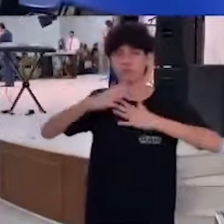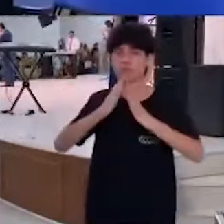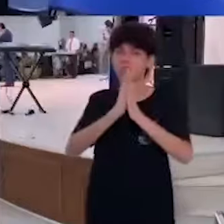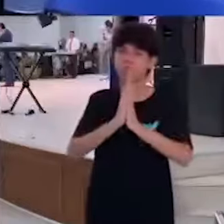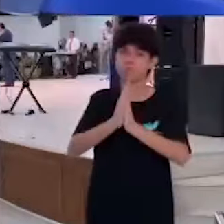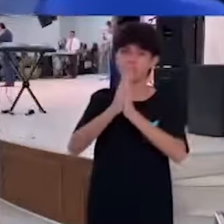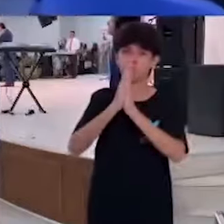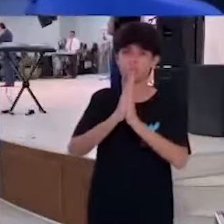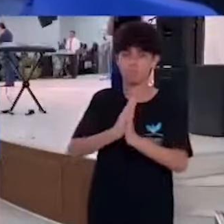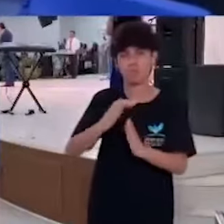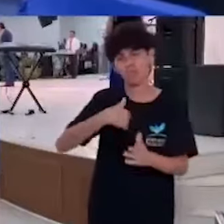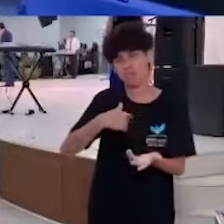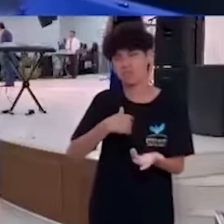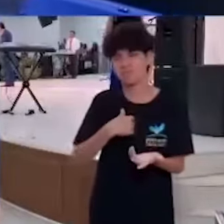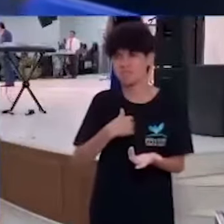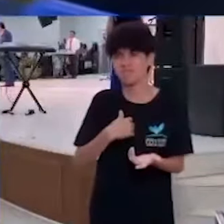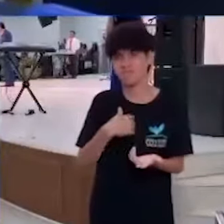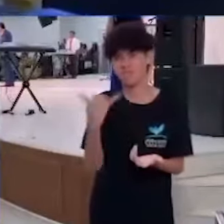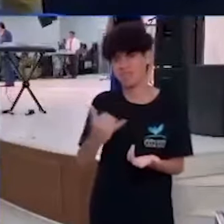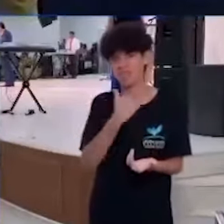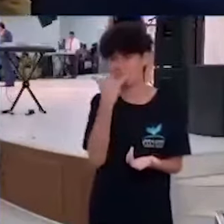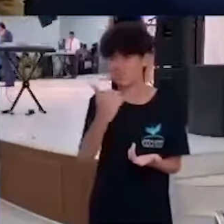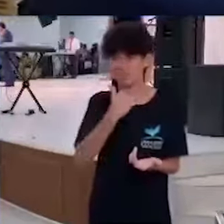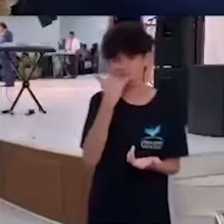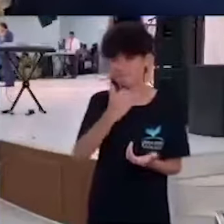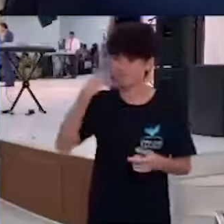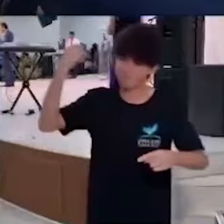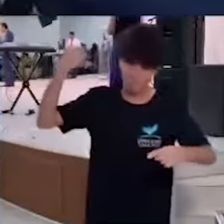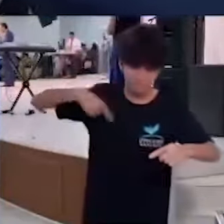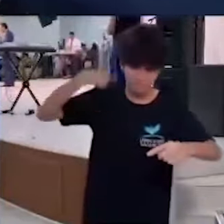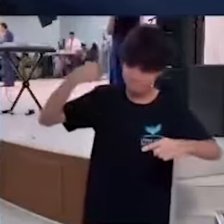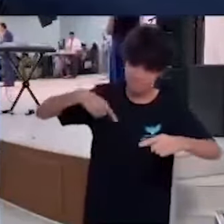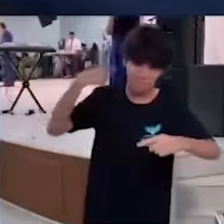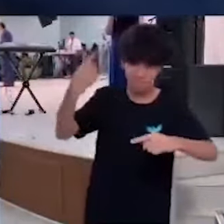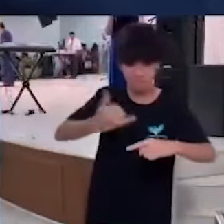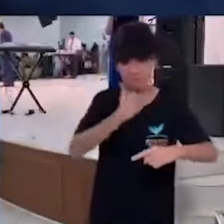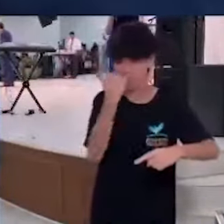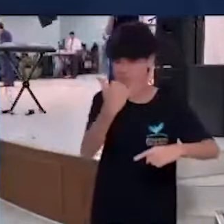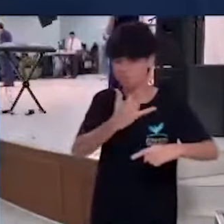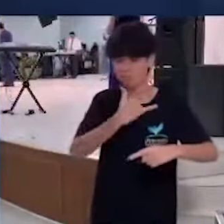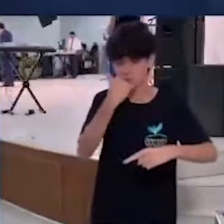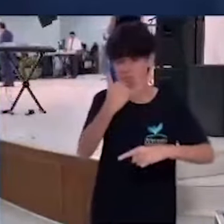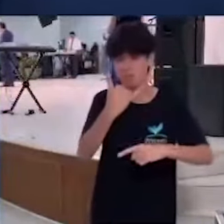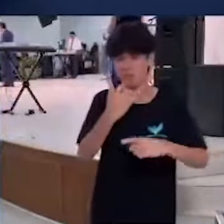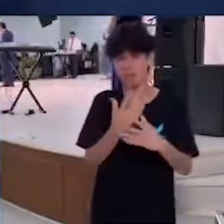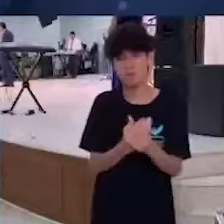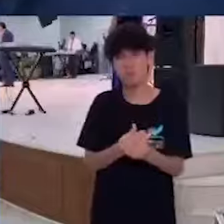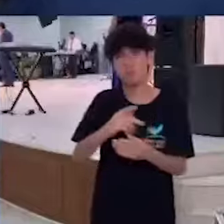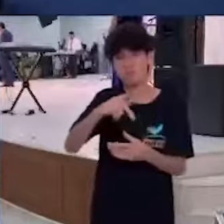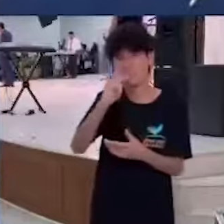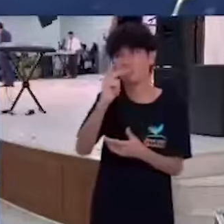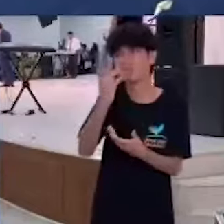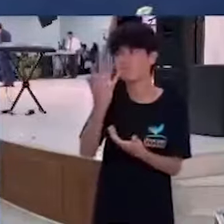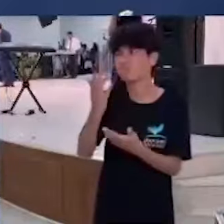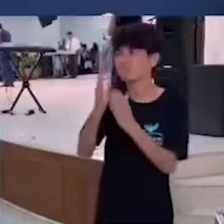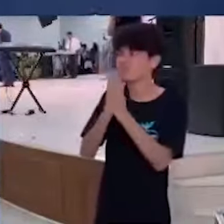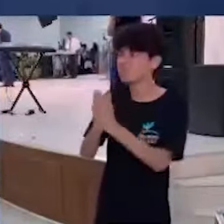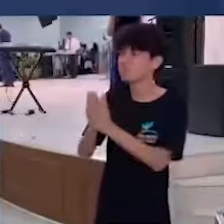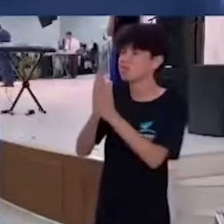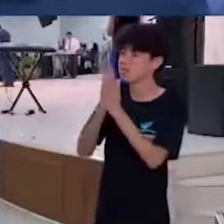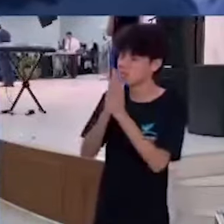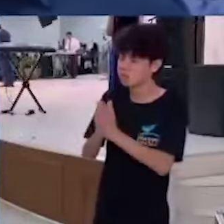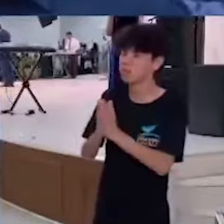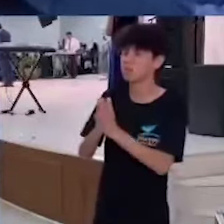hemos equivocado muchas veces, te hemos fallado muchas veces. Pero especialmente te pedimos que nos libres, que